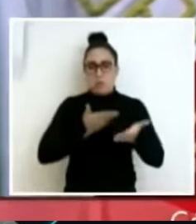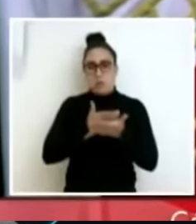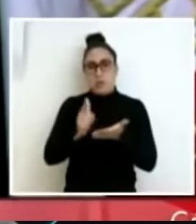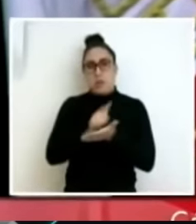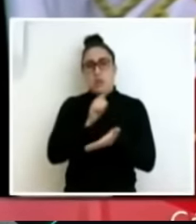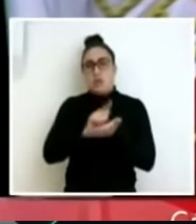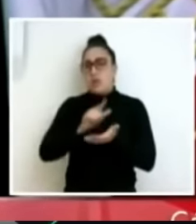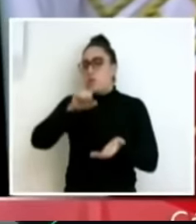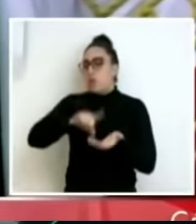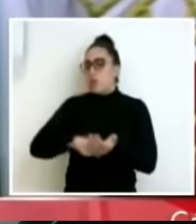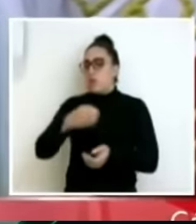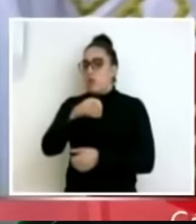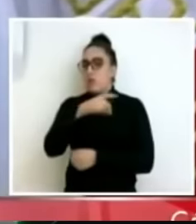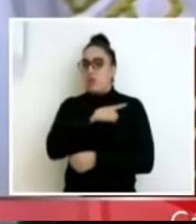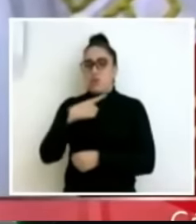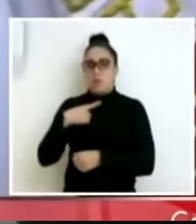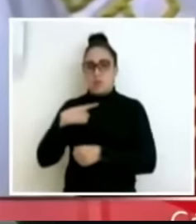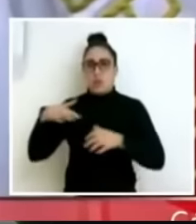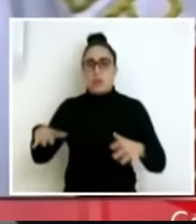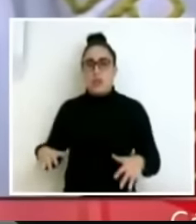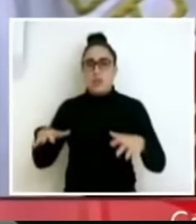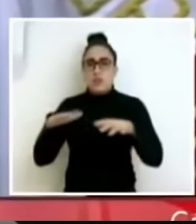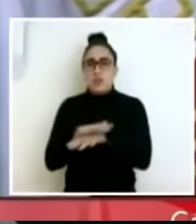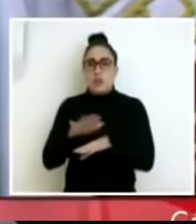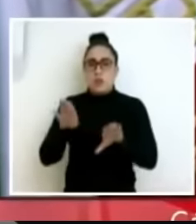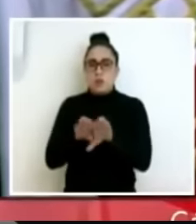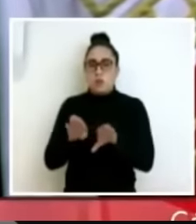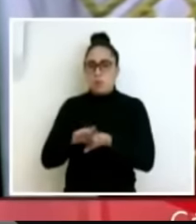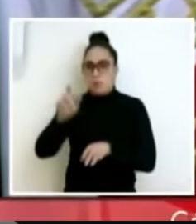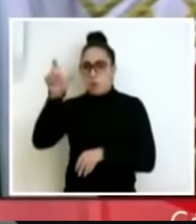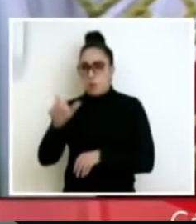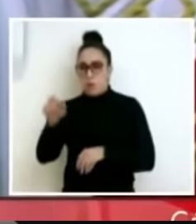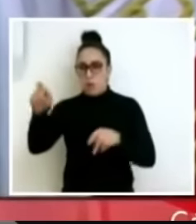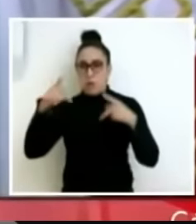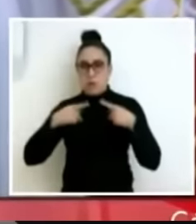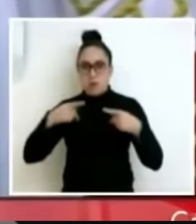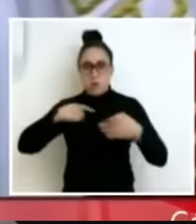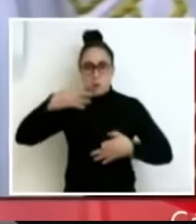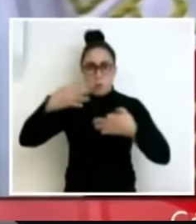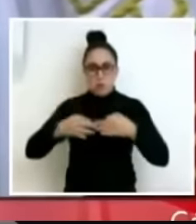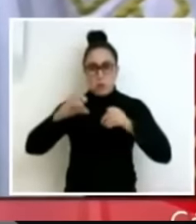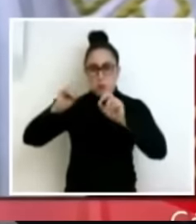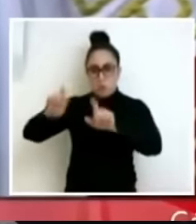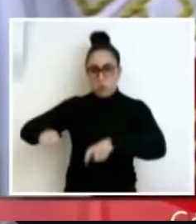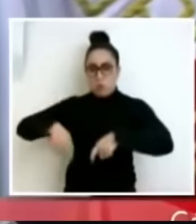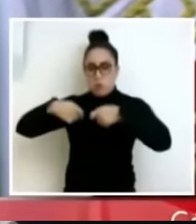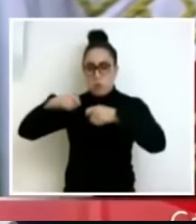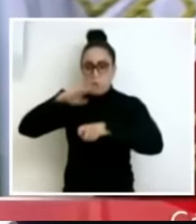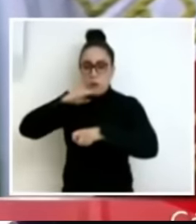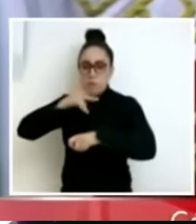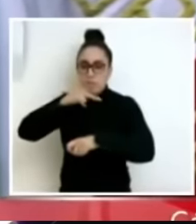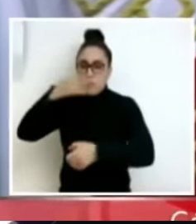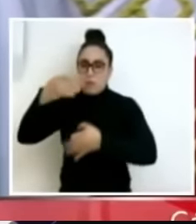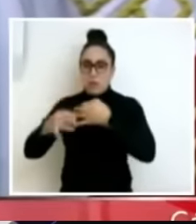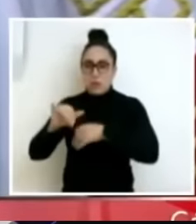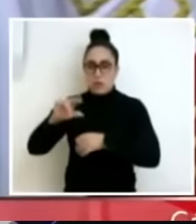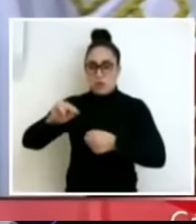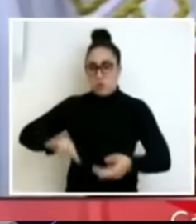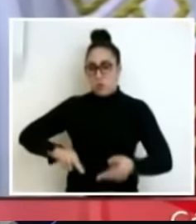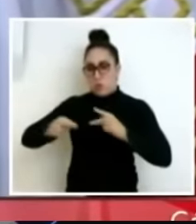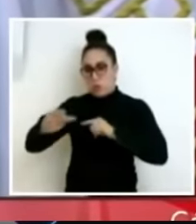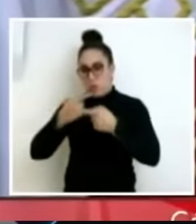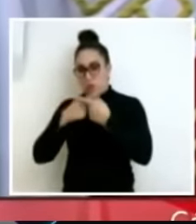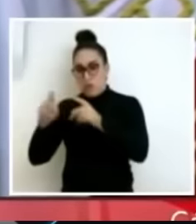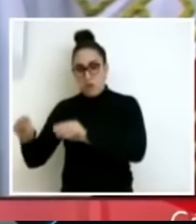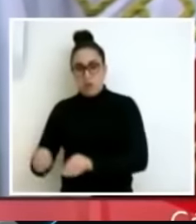necesitan forzosamente tener sangre de juez o linaje judicial, de lo contrario, imposible que